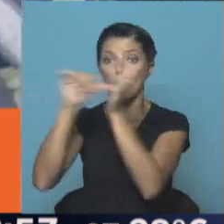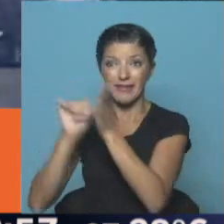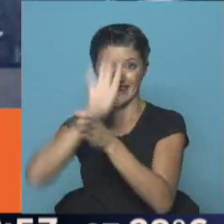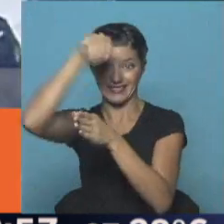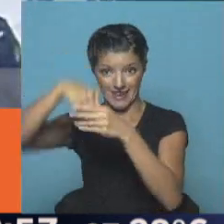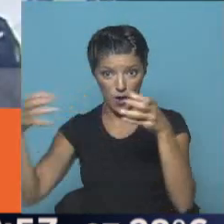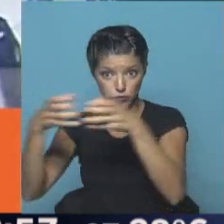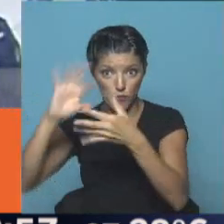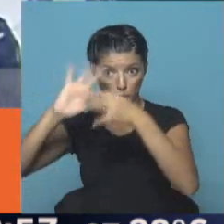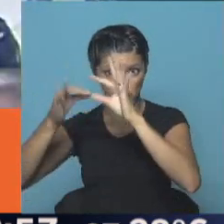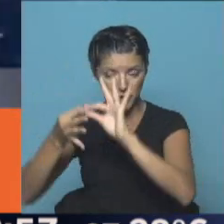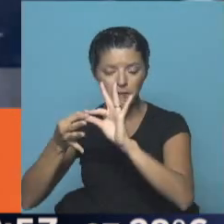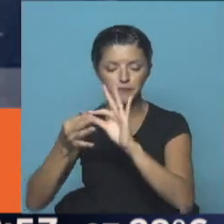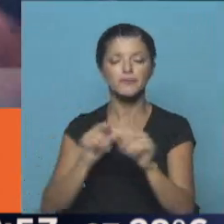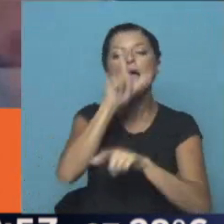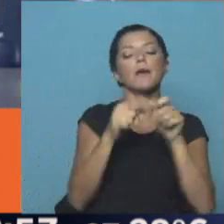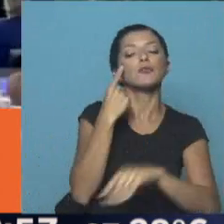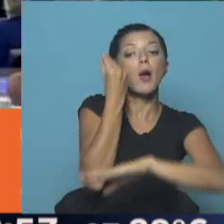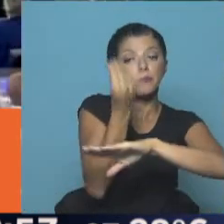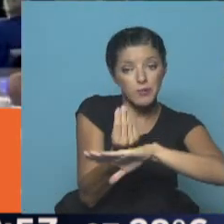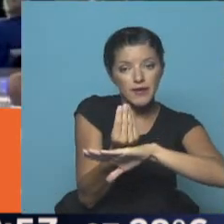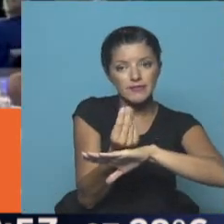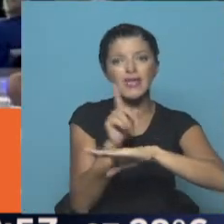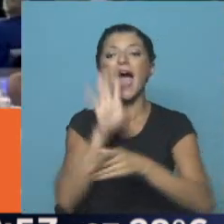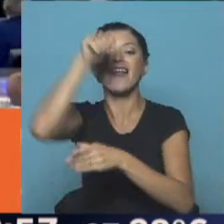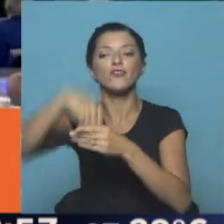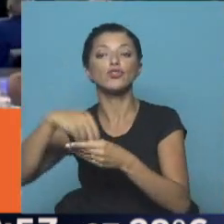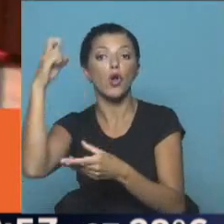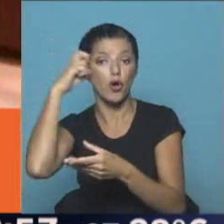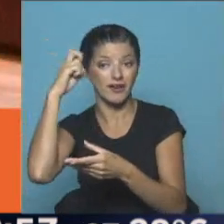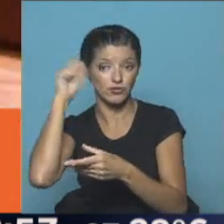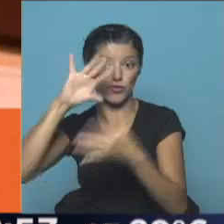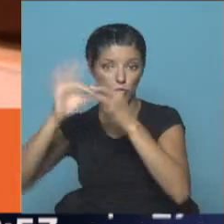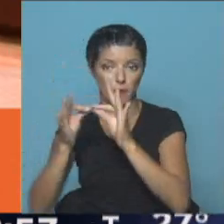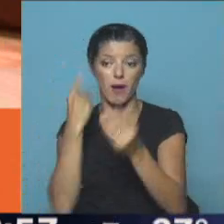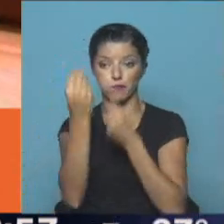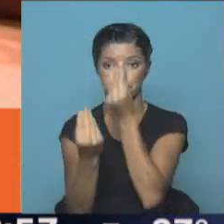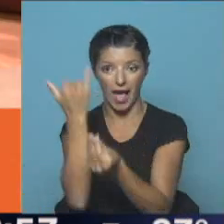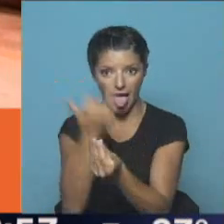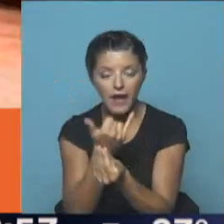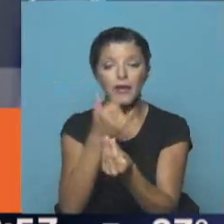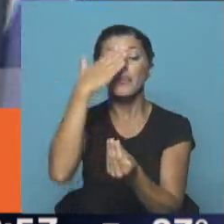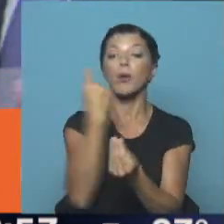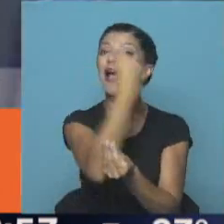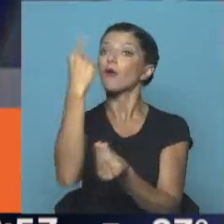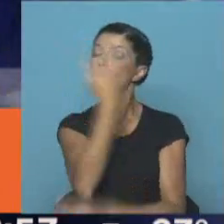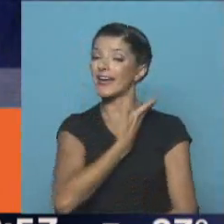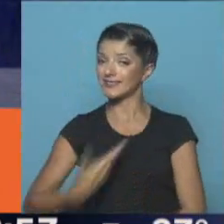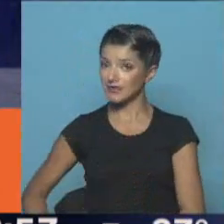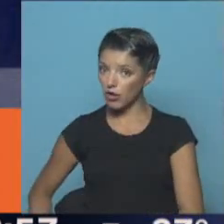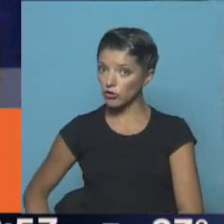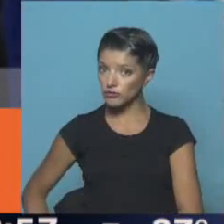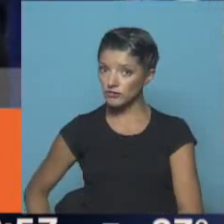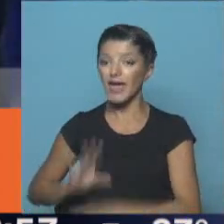Sus ciudadanos están directamente representados en el Parlamento Europeo, mientras que los Estados tienen su representación en